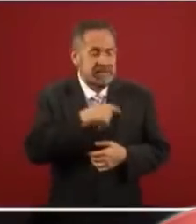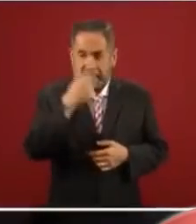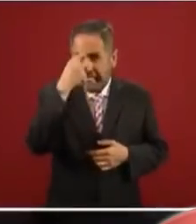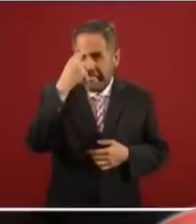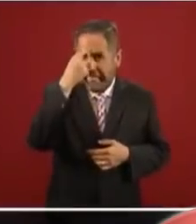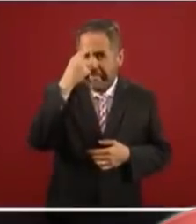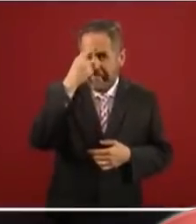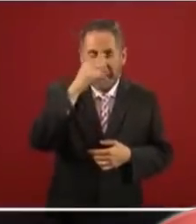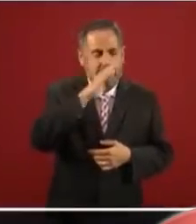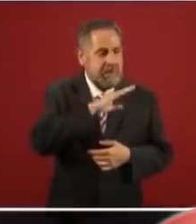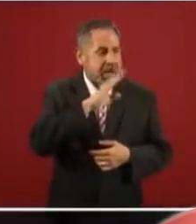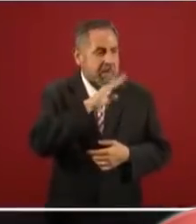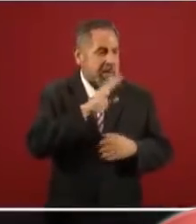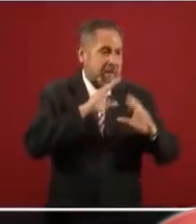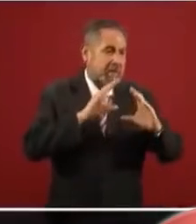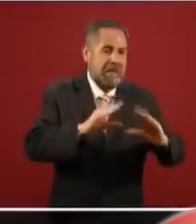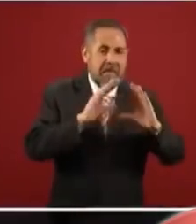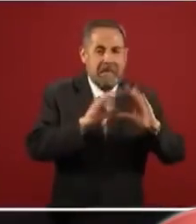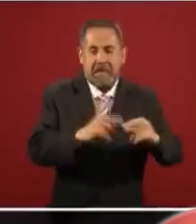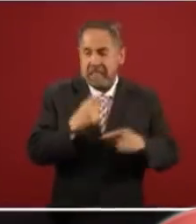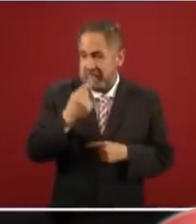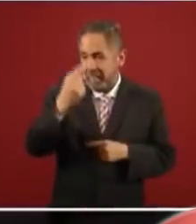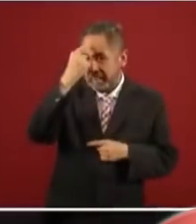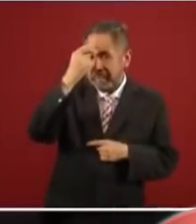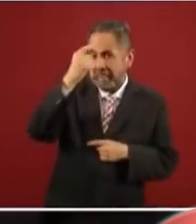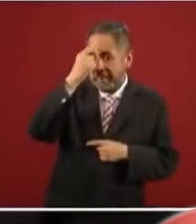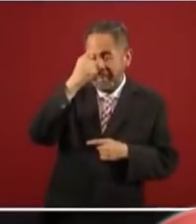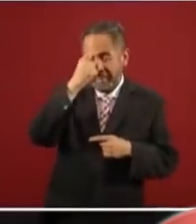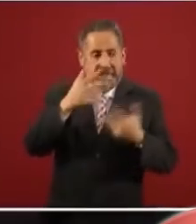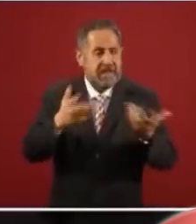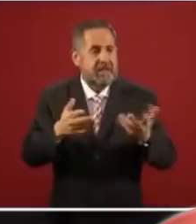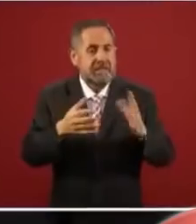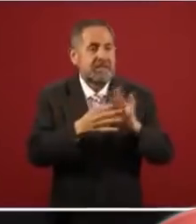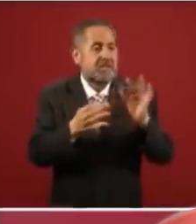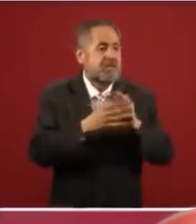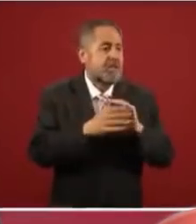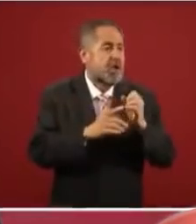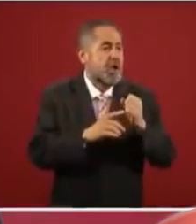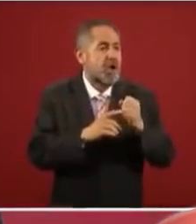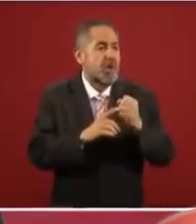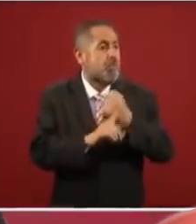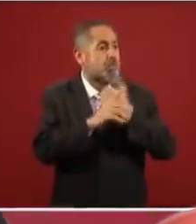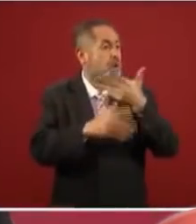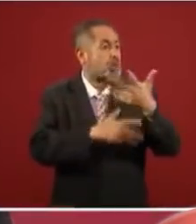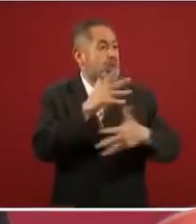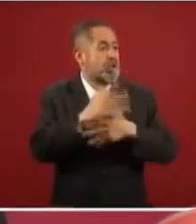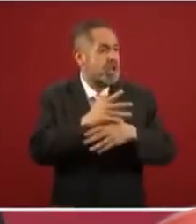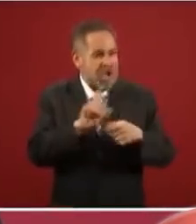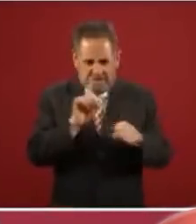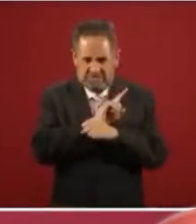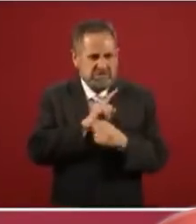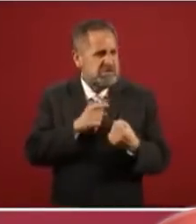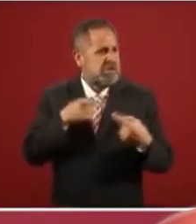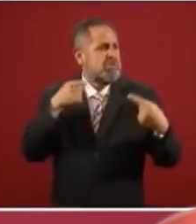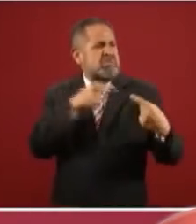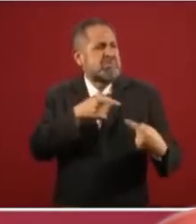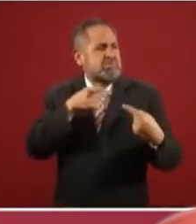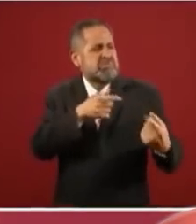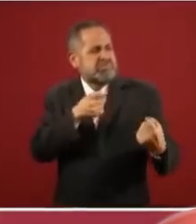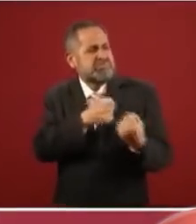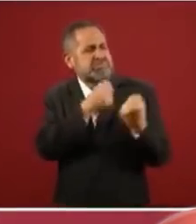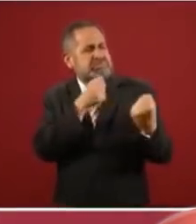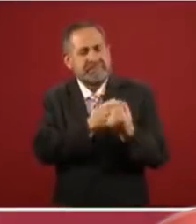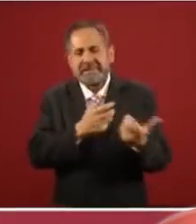más a querer enfrentar la violencia con la violencia.